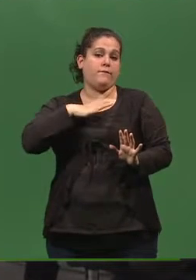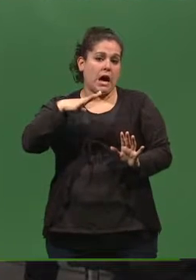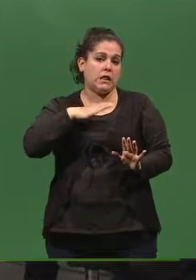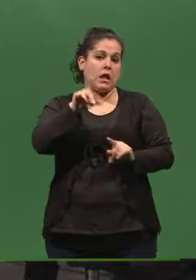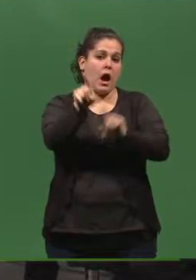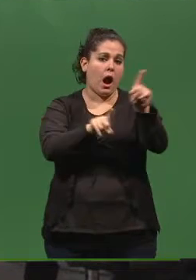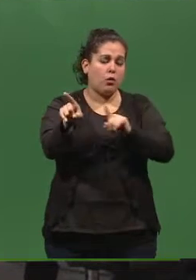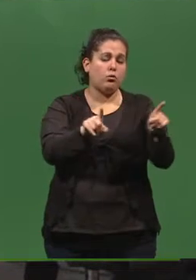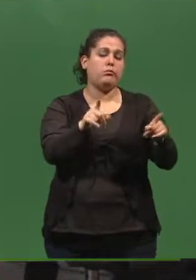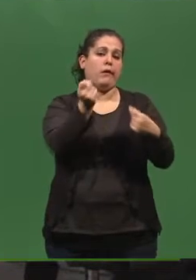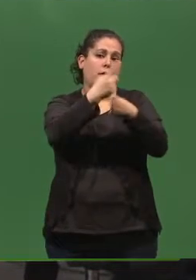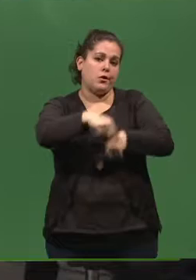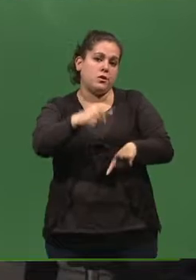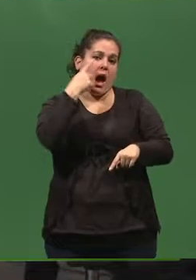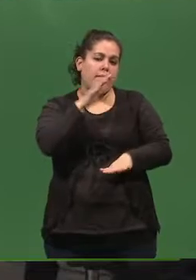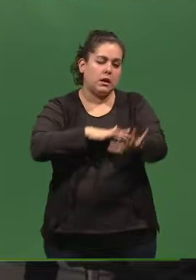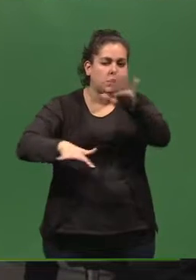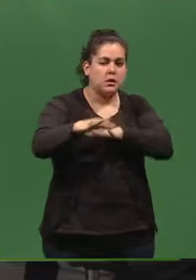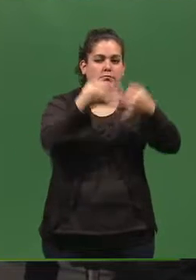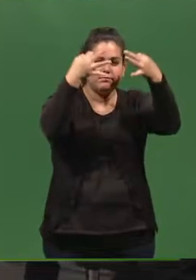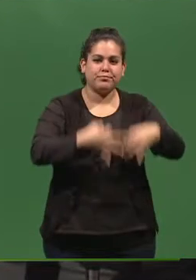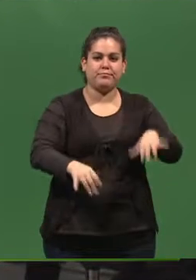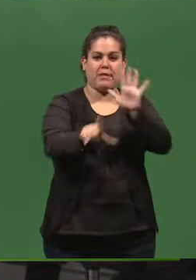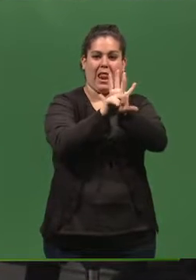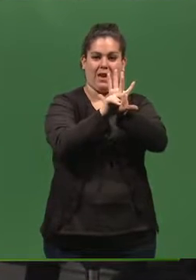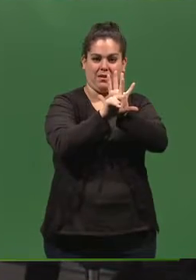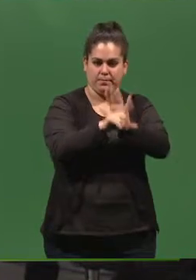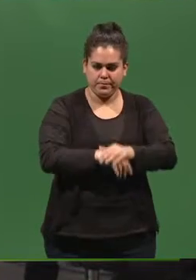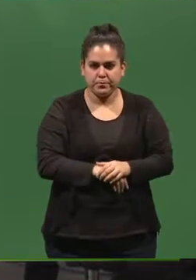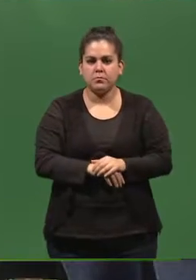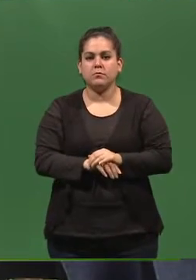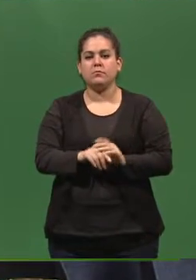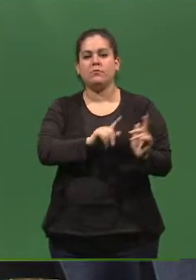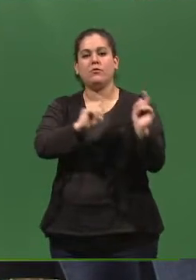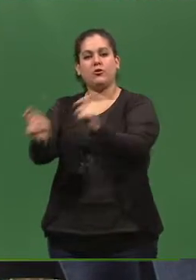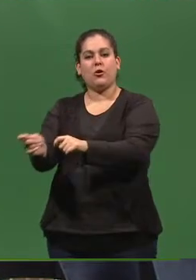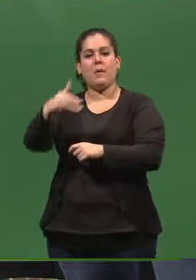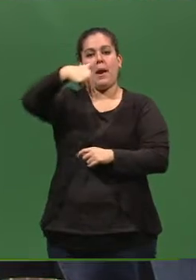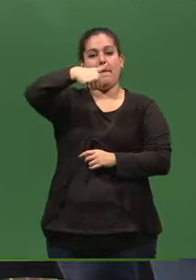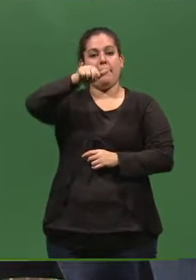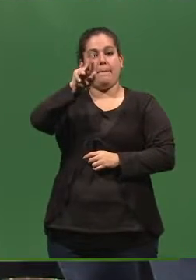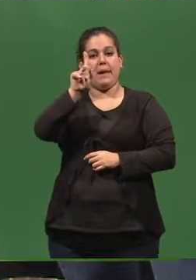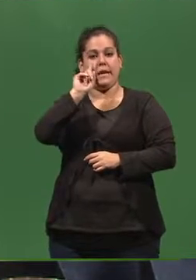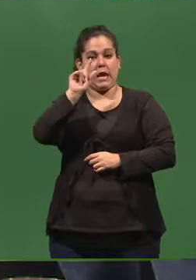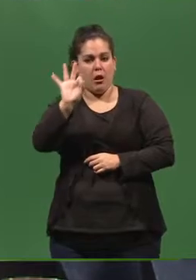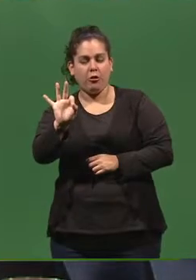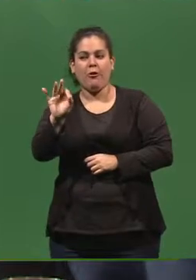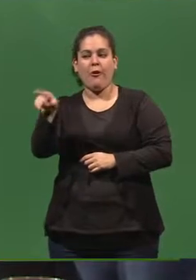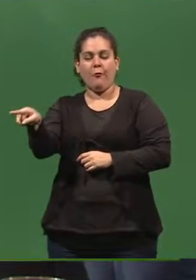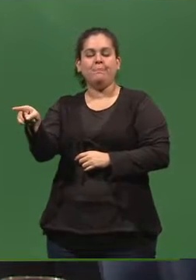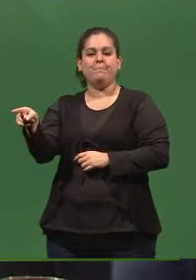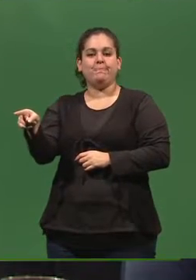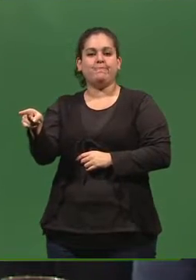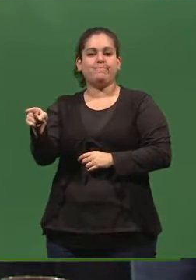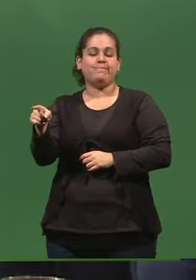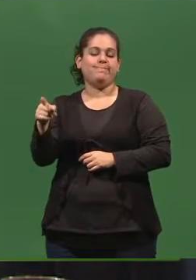falta un poco de voluntad política para poder terminar de aprobar el tema. Mariano. Voy a ver un poco el vaso lleno. Me parece que se está trabajando en el Congreso